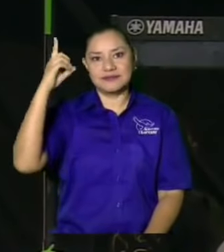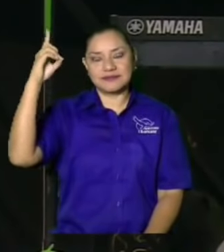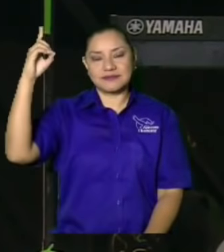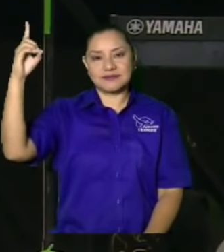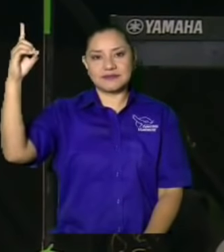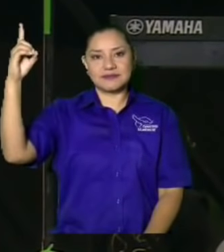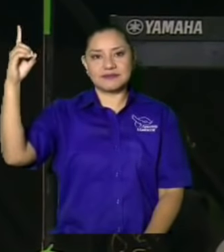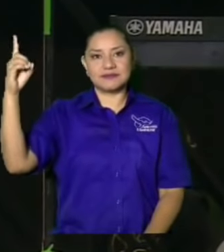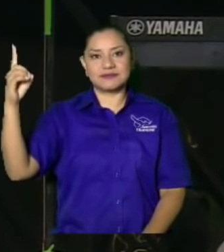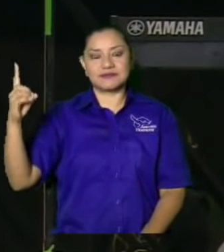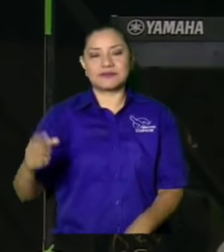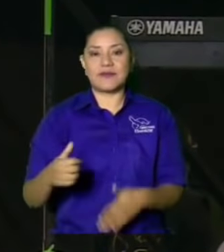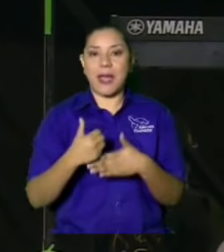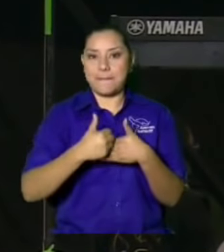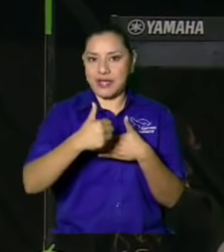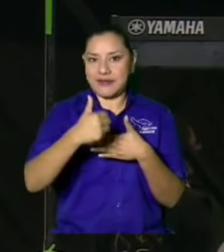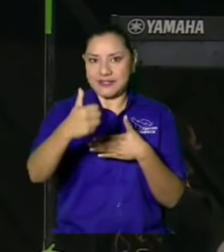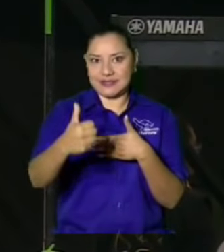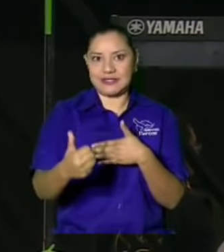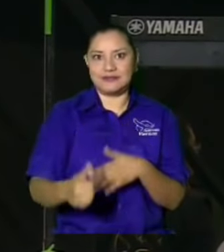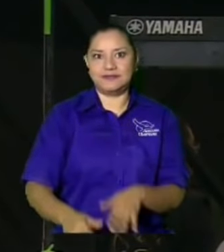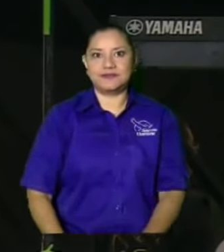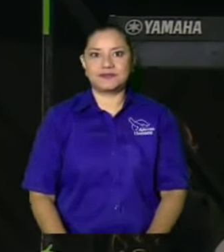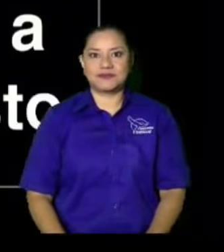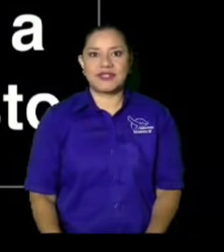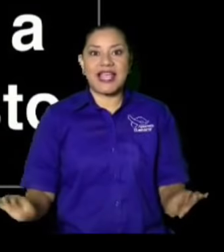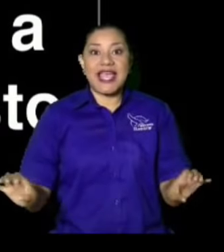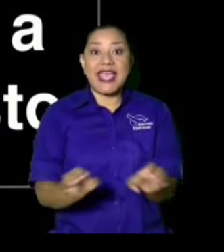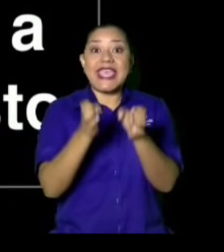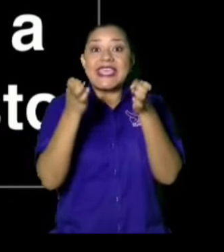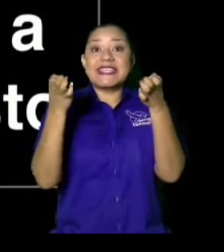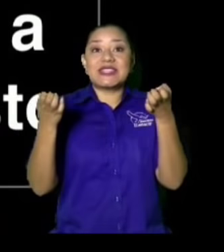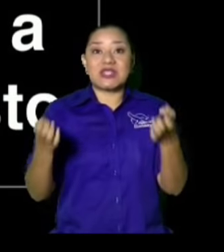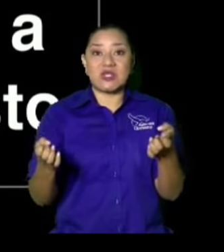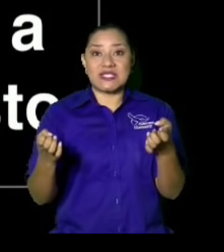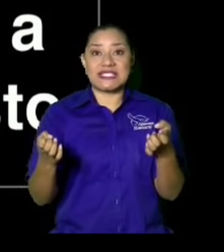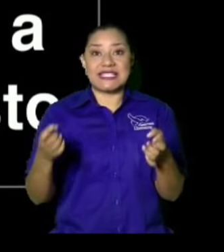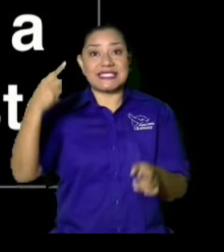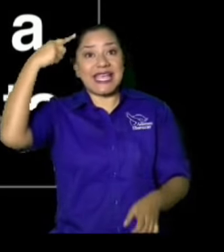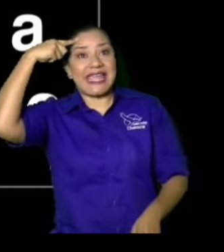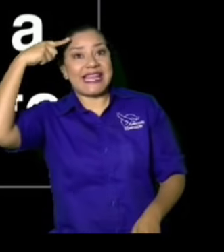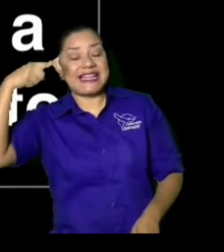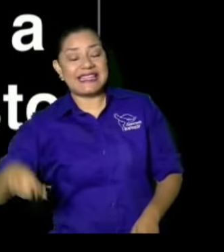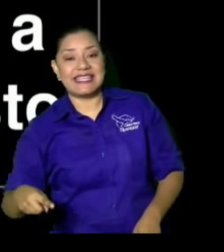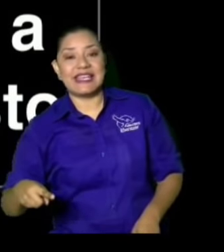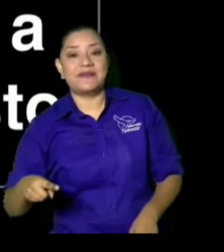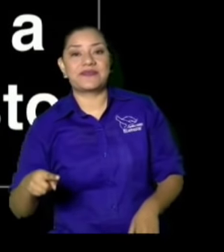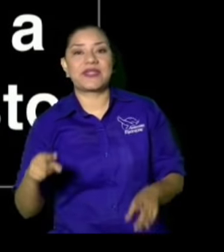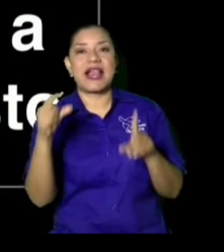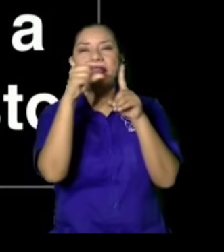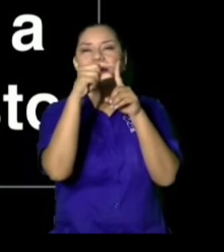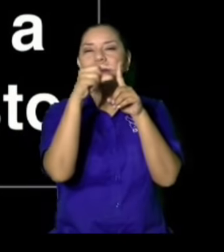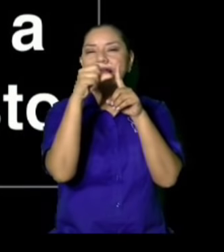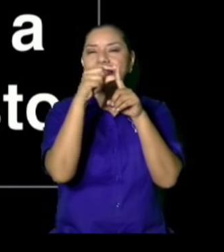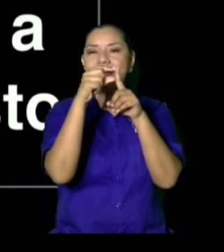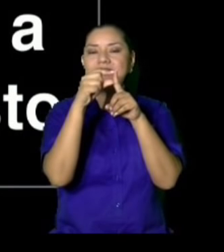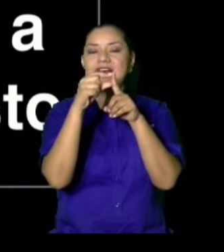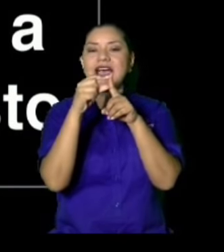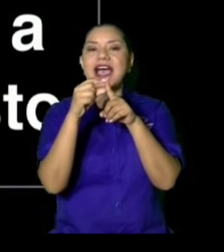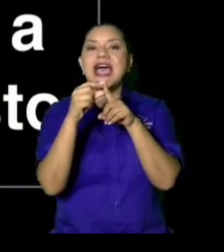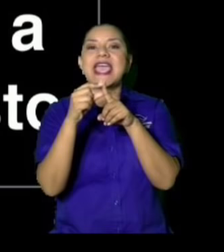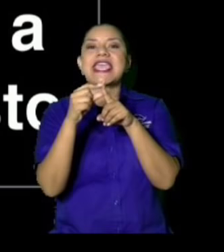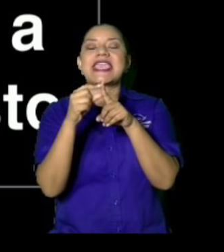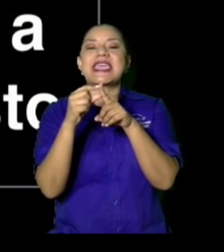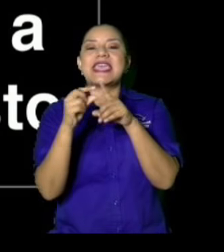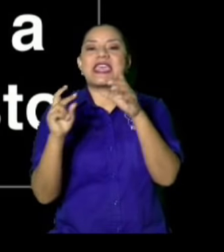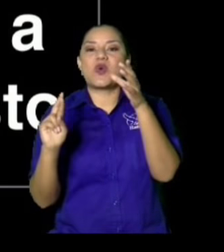versículos. Entonces, el día que se está refiriendo también, el renuevo, es para un